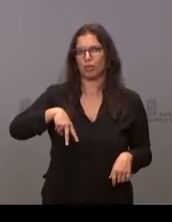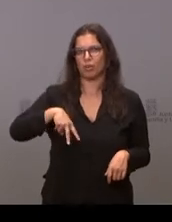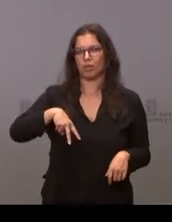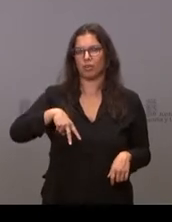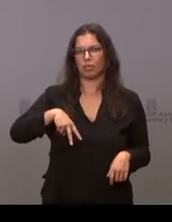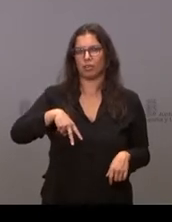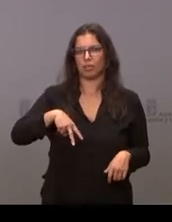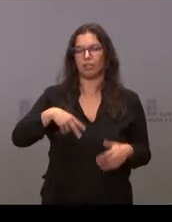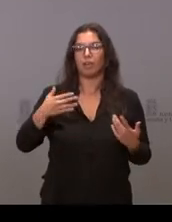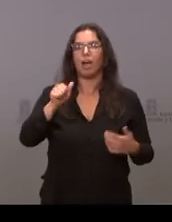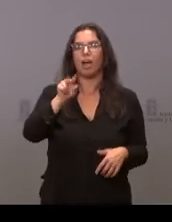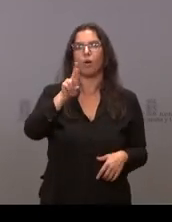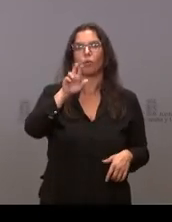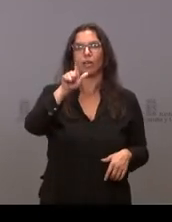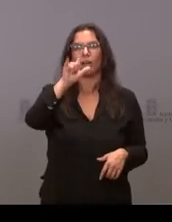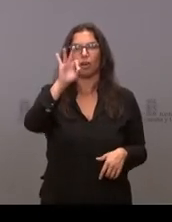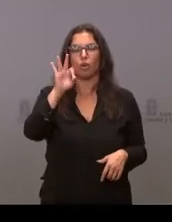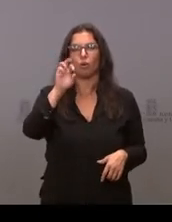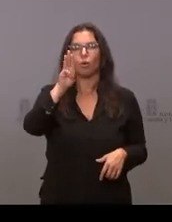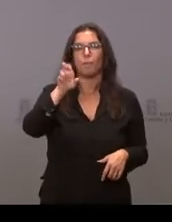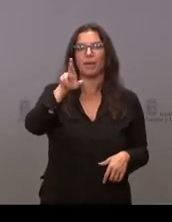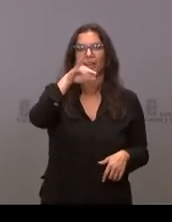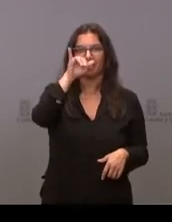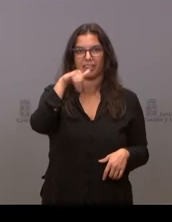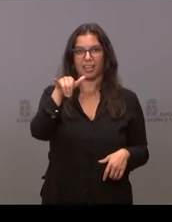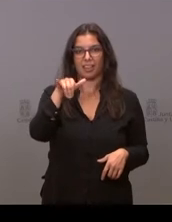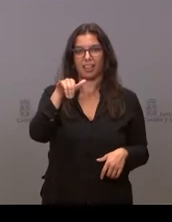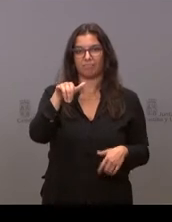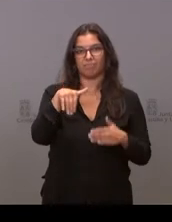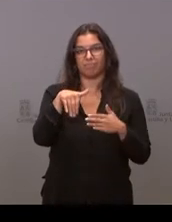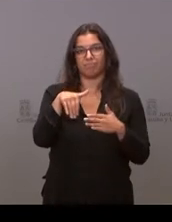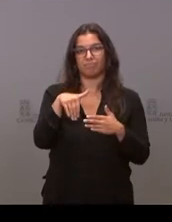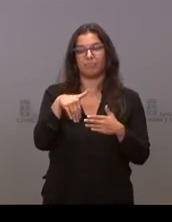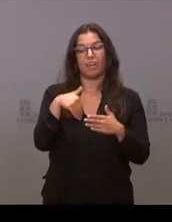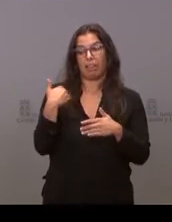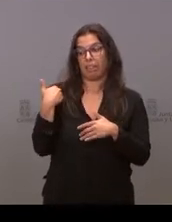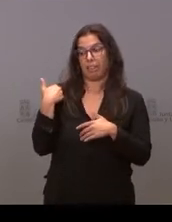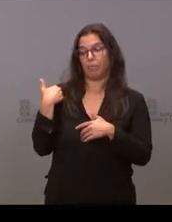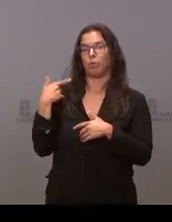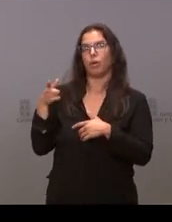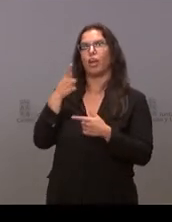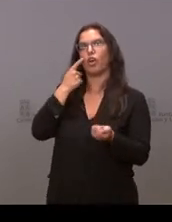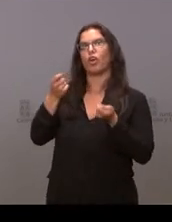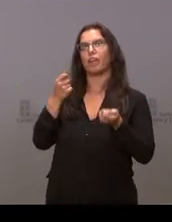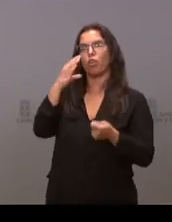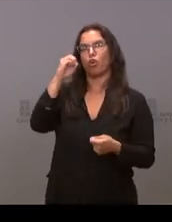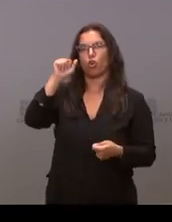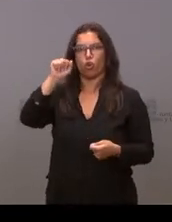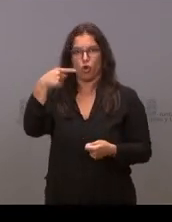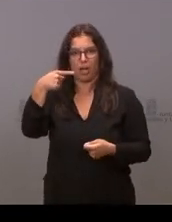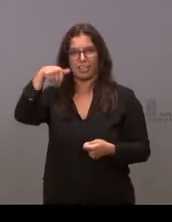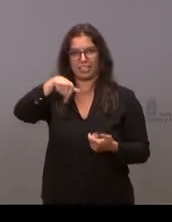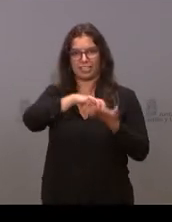es Aurelio Pérez. Él, hasta hace unas semanas, coordinador de COAG en Castilla y León.